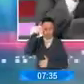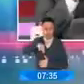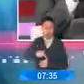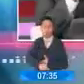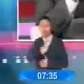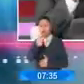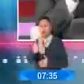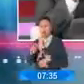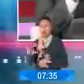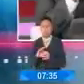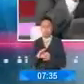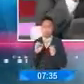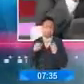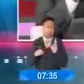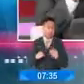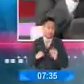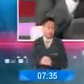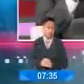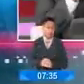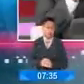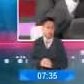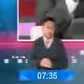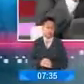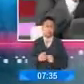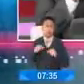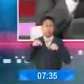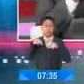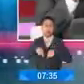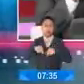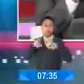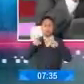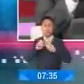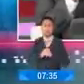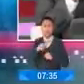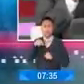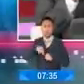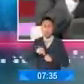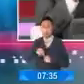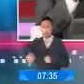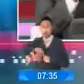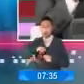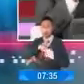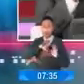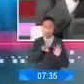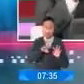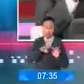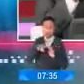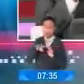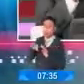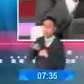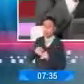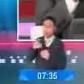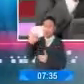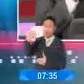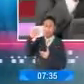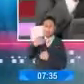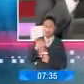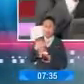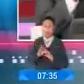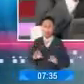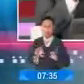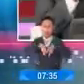tipo de vinculaciones. Lo que se pone alrededor es distracción y es distracción política y creo que hay que separarlo para